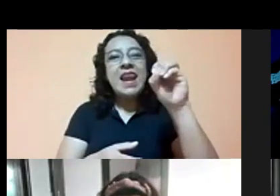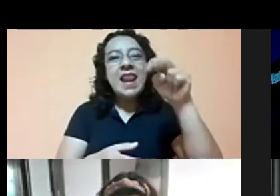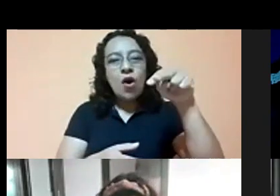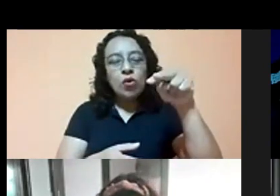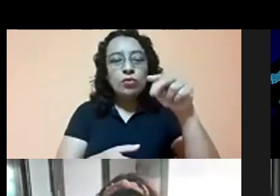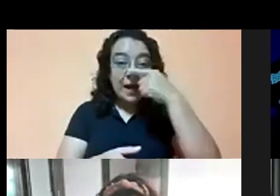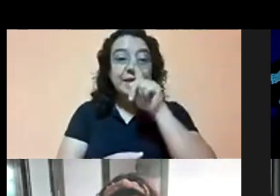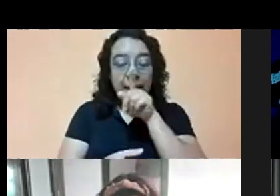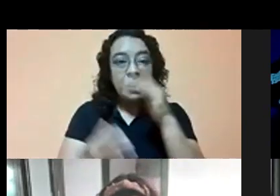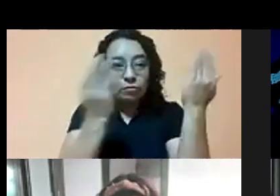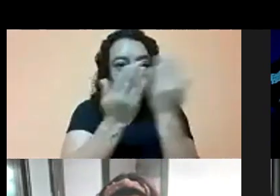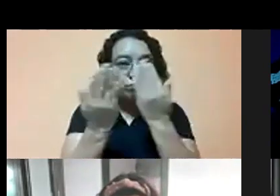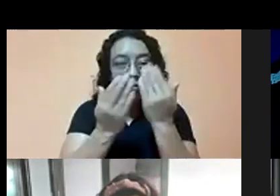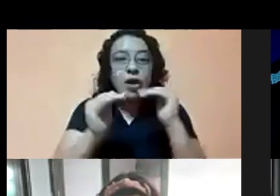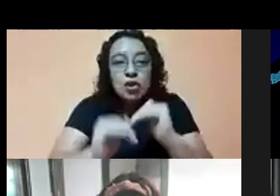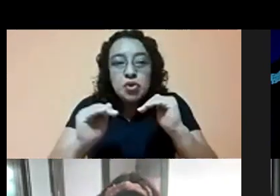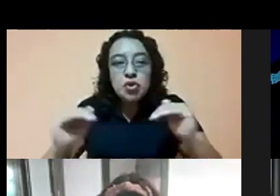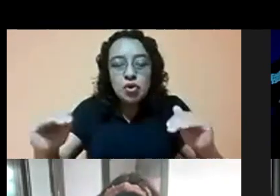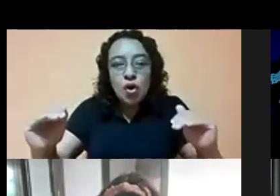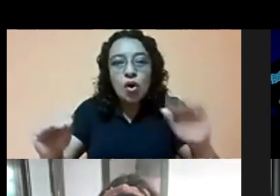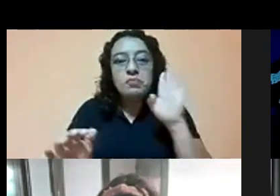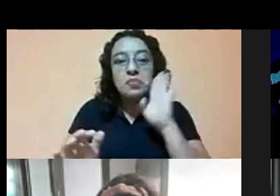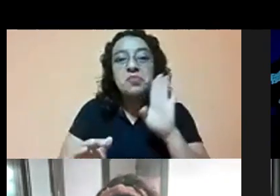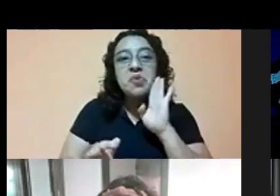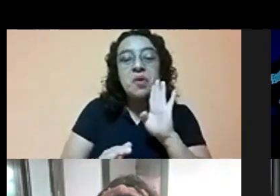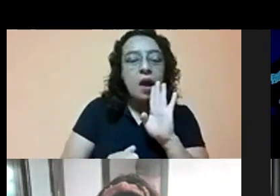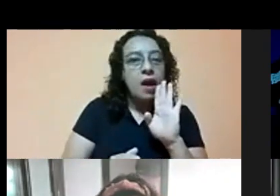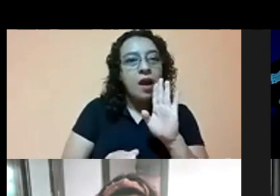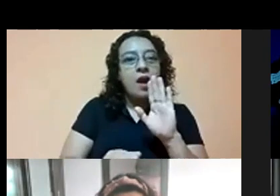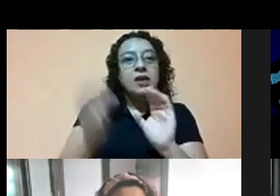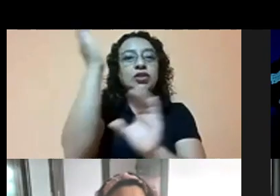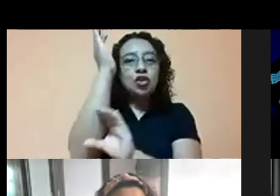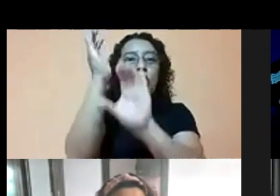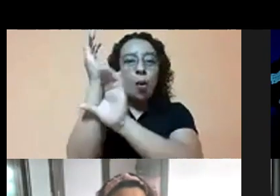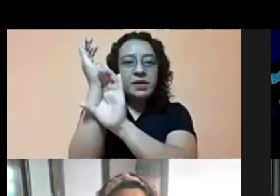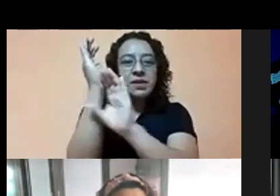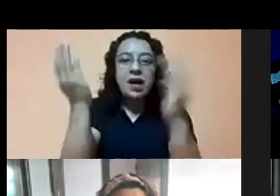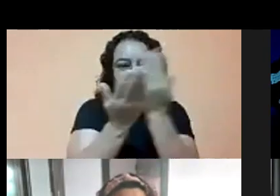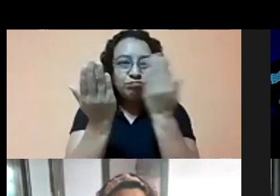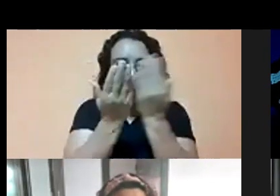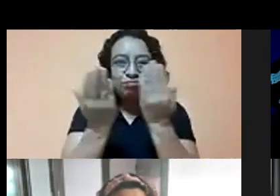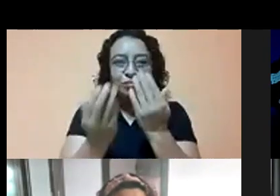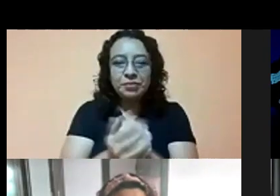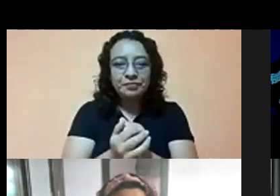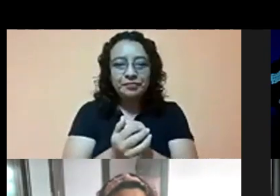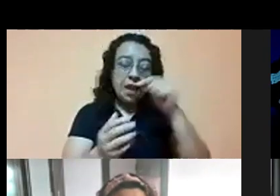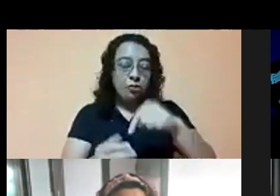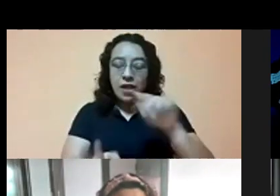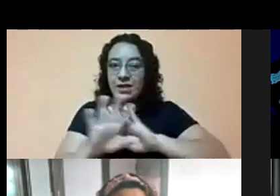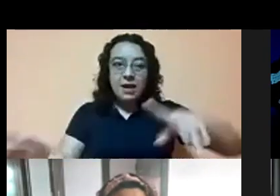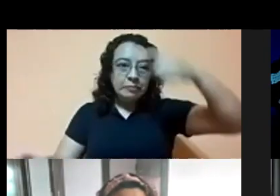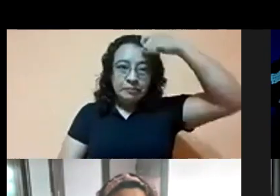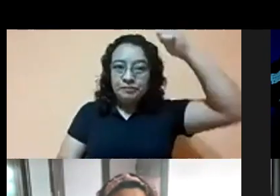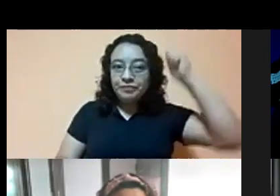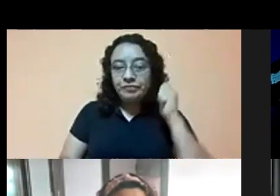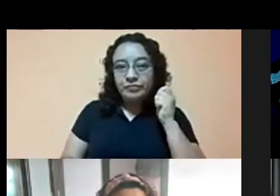adolescencia, en los diferentes centros educativos del comité. Y también actualmente ya se graduó de profesora